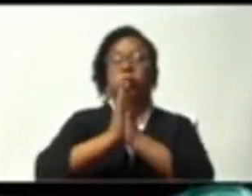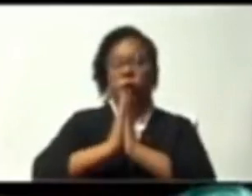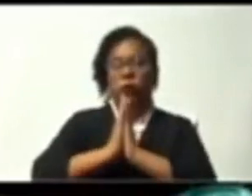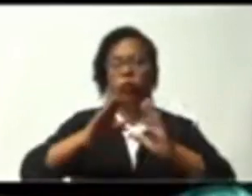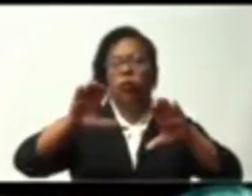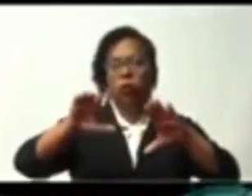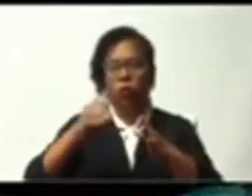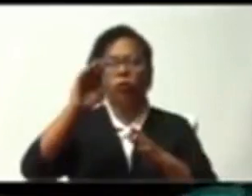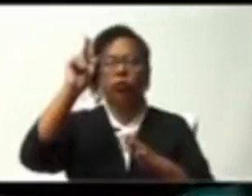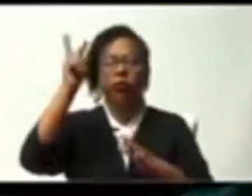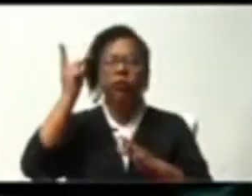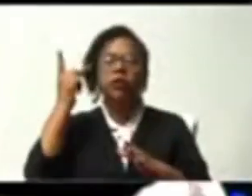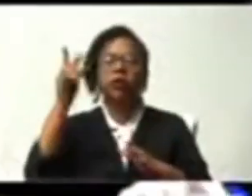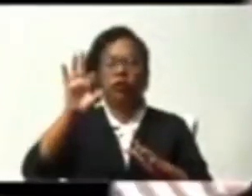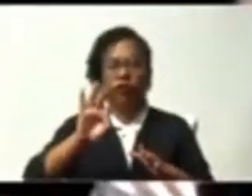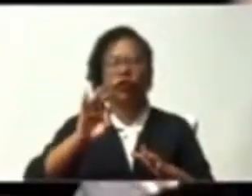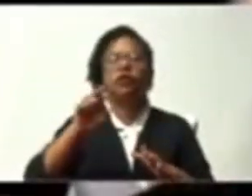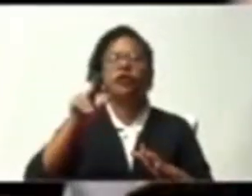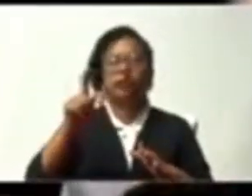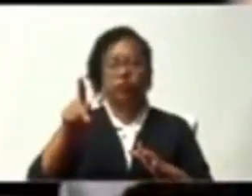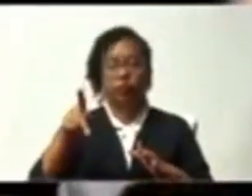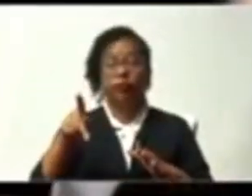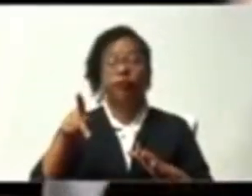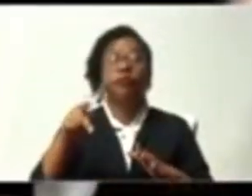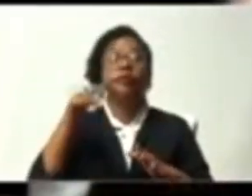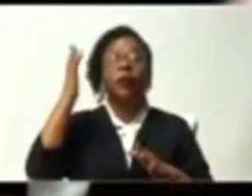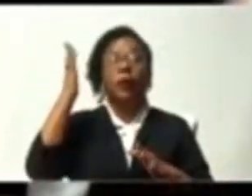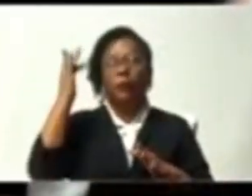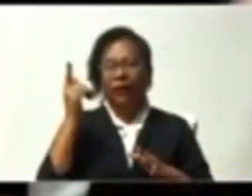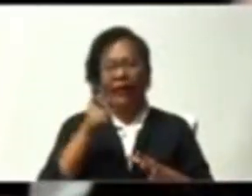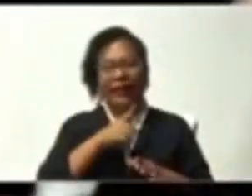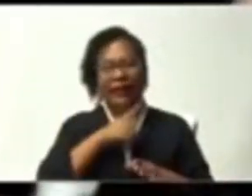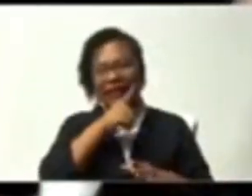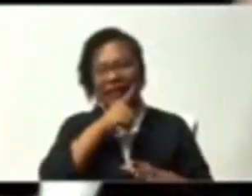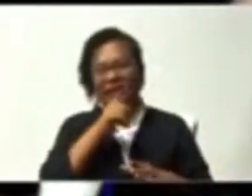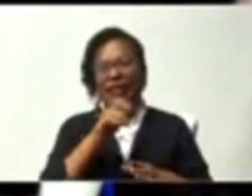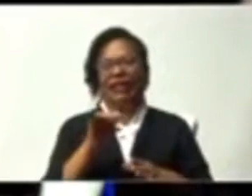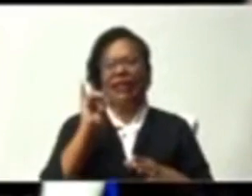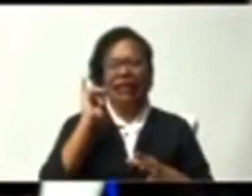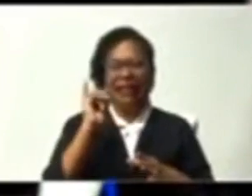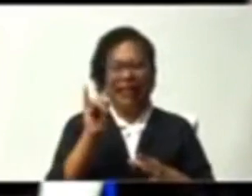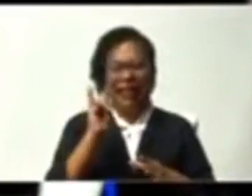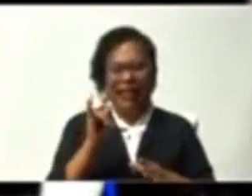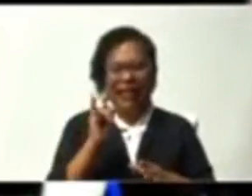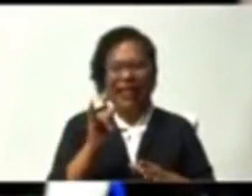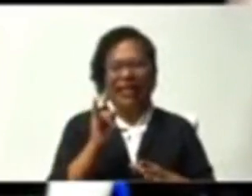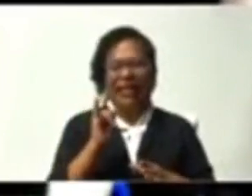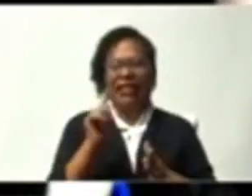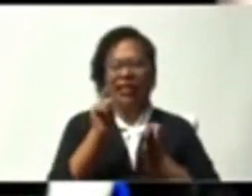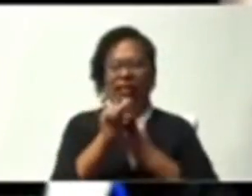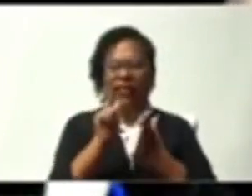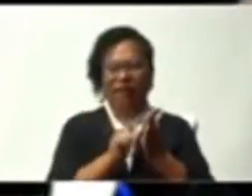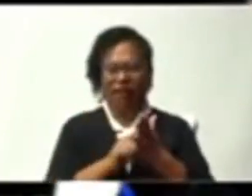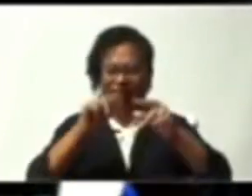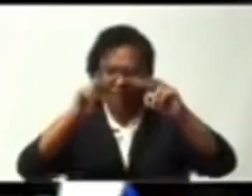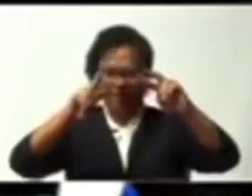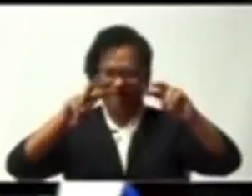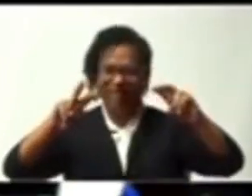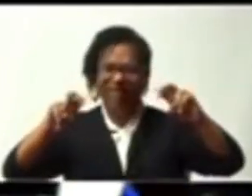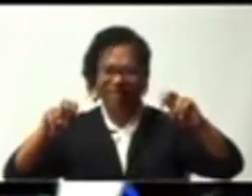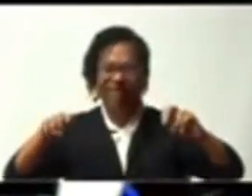de la Fuerza del Pueblo, porque realmente quisiéramos que los legisladores y legisladoras